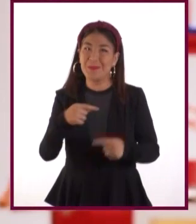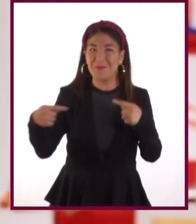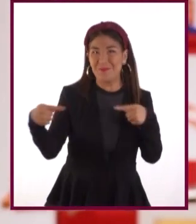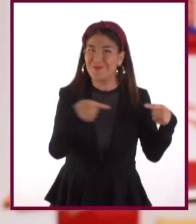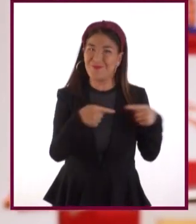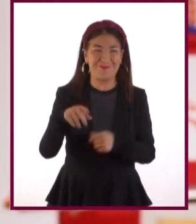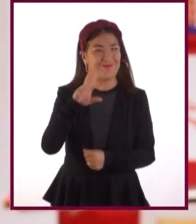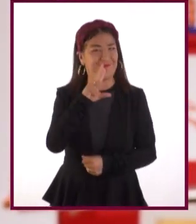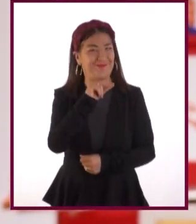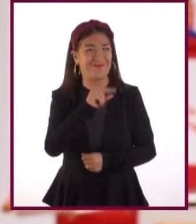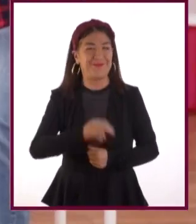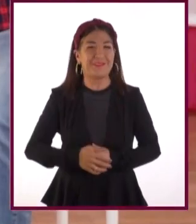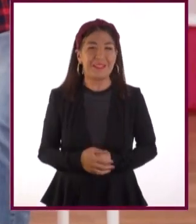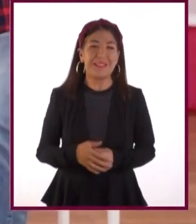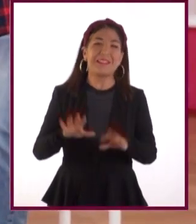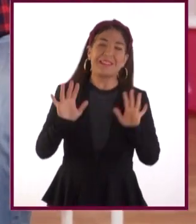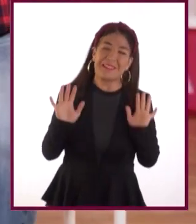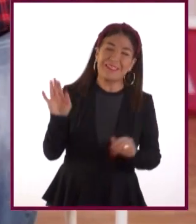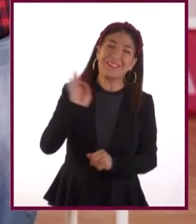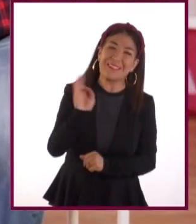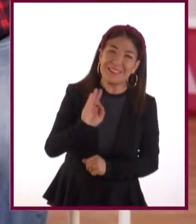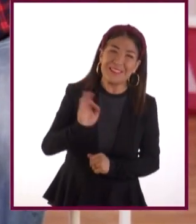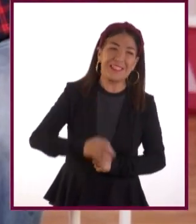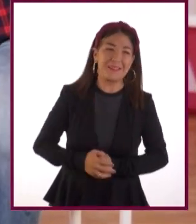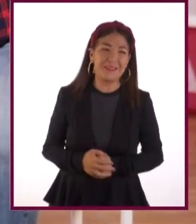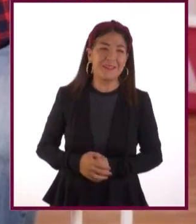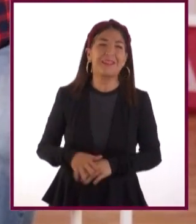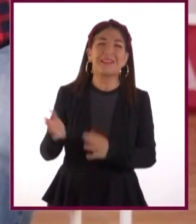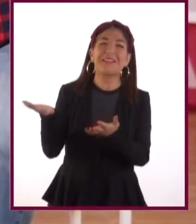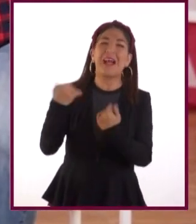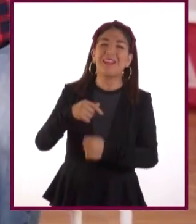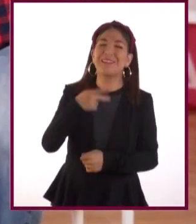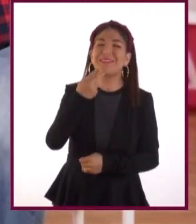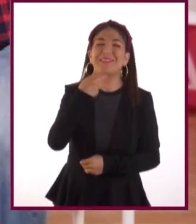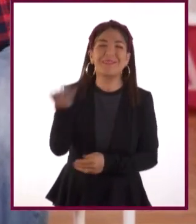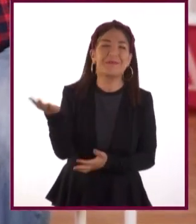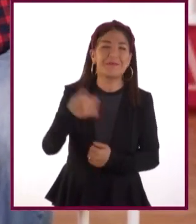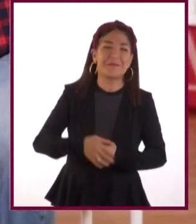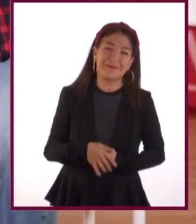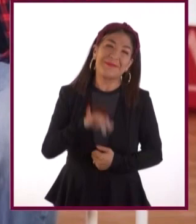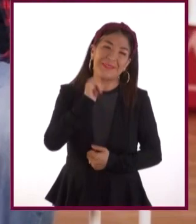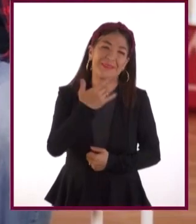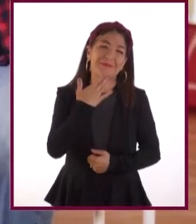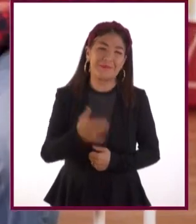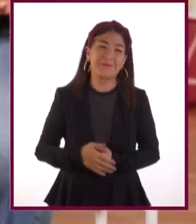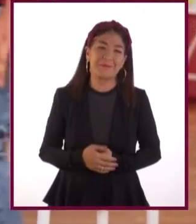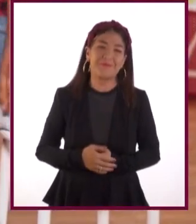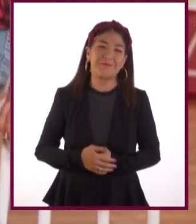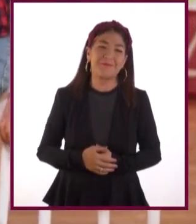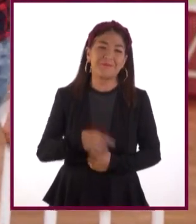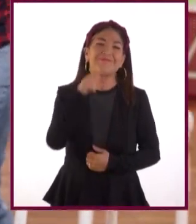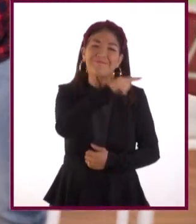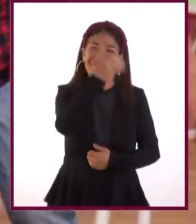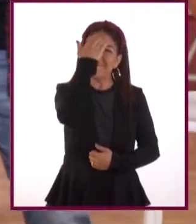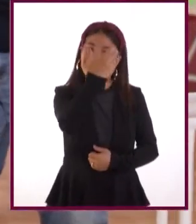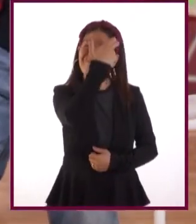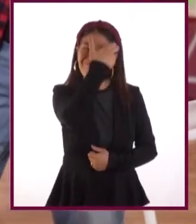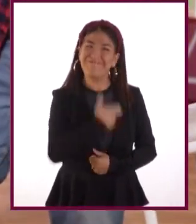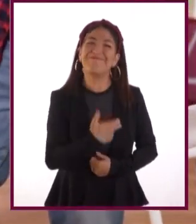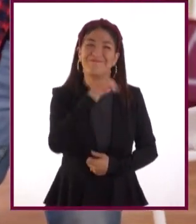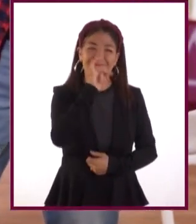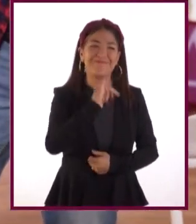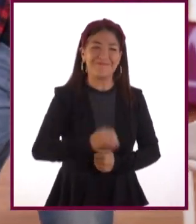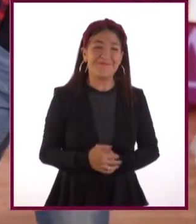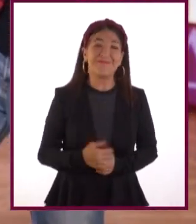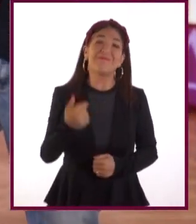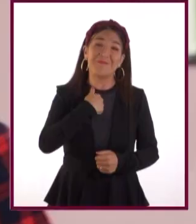son hombres o mujeres, ¿verdad? Tal vez, tal vez. Ya, dilo. Bueno, está bien, lo acepto, ¿eh? Me